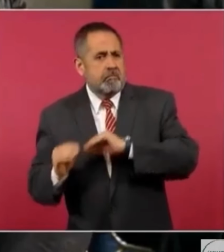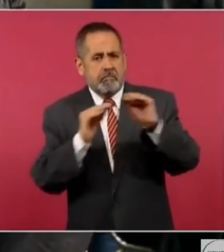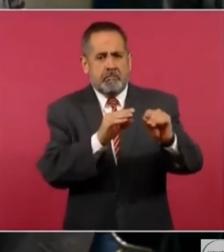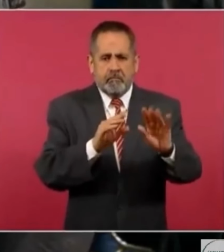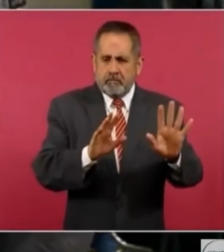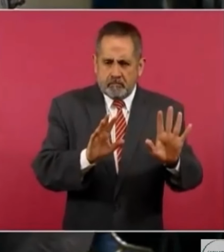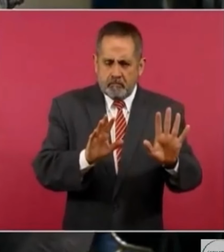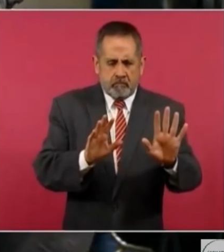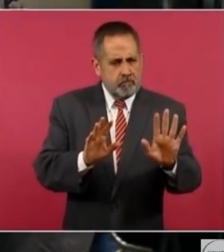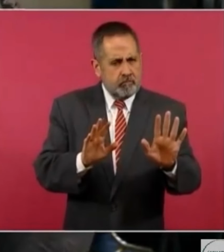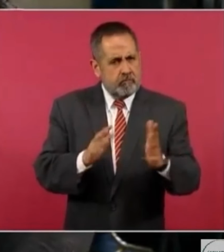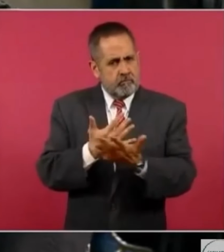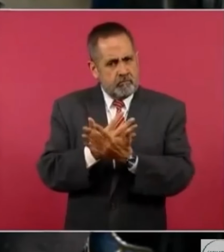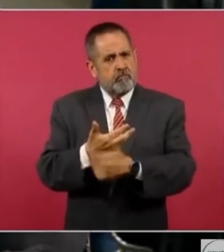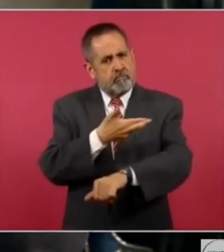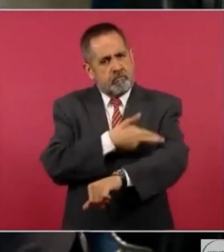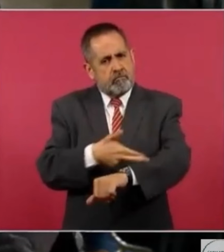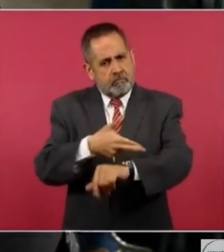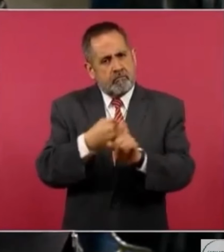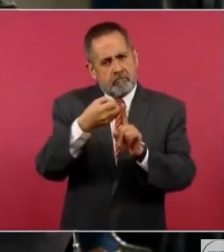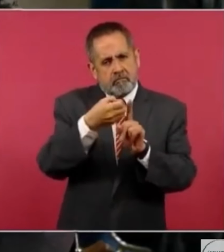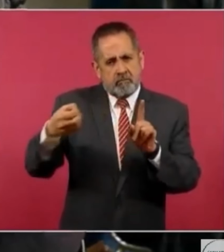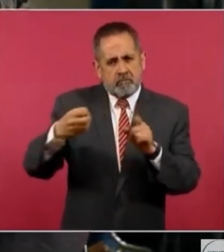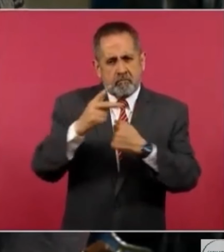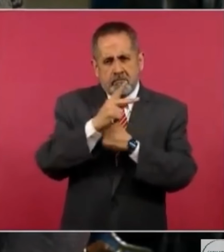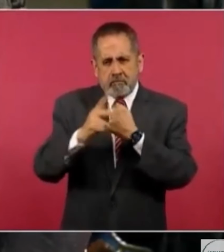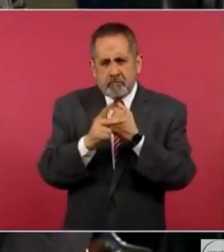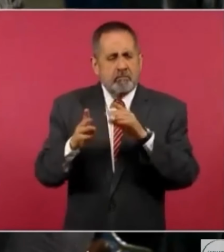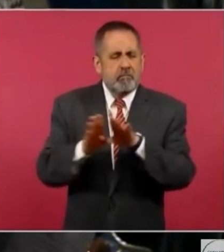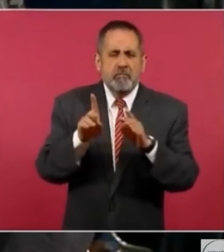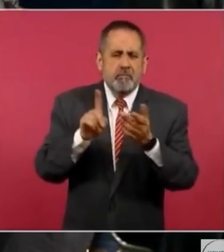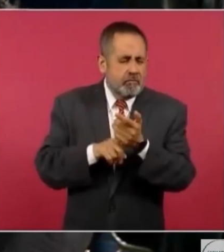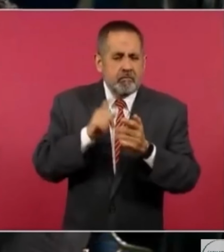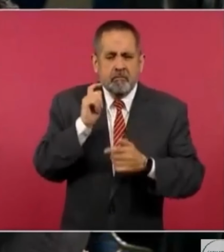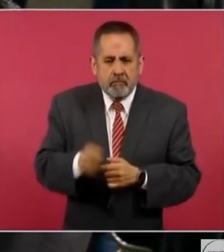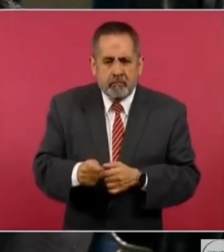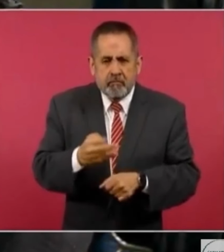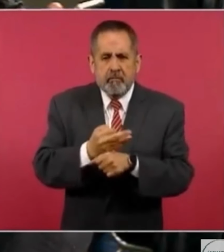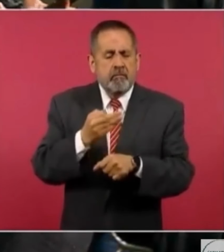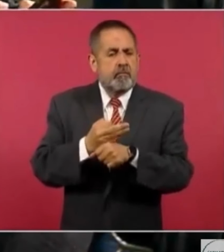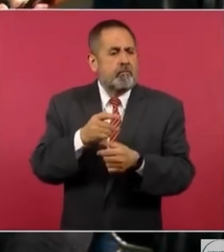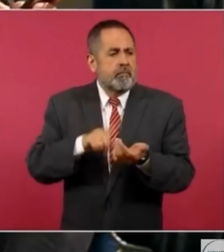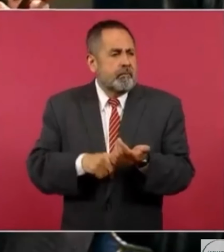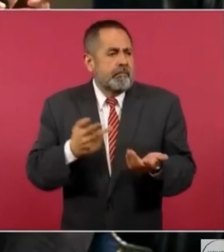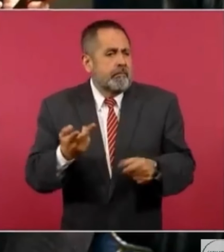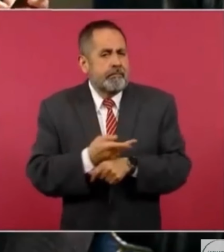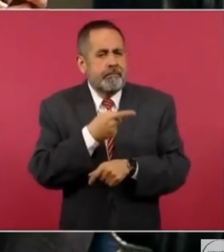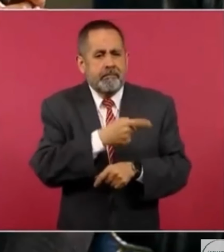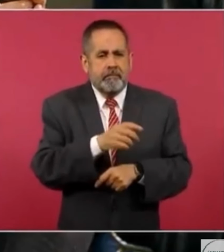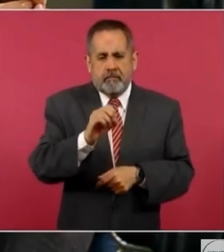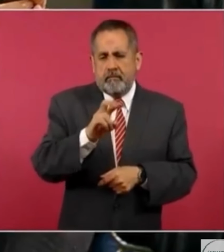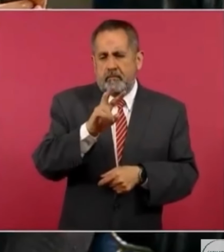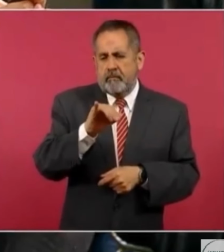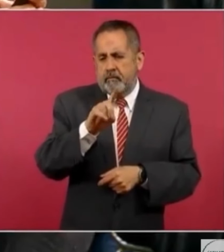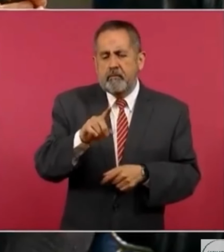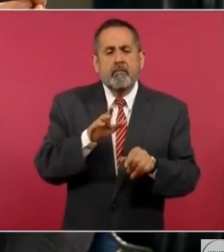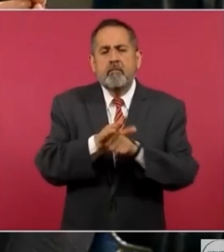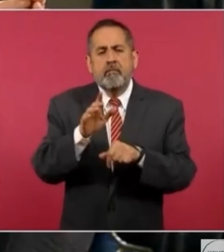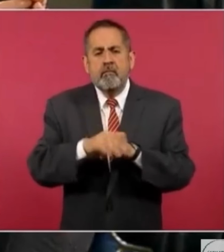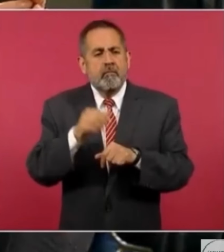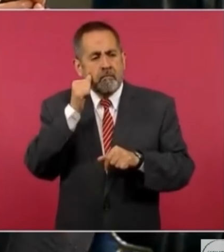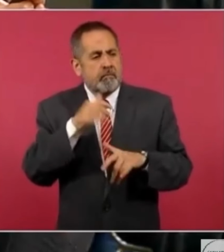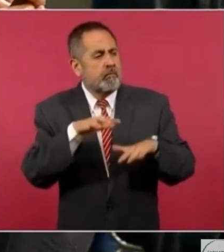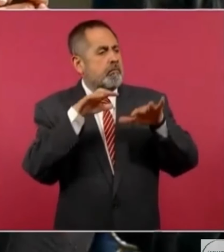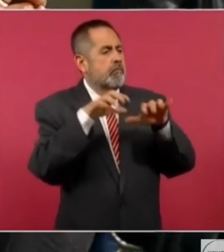que enfrentará proceso aquí en el país. Entonces, saber cuál es la situación jurídica de Ovidio, bajo qué cargo se le detuvo